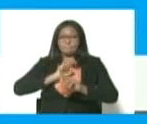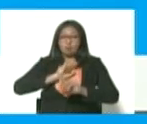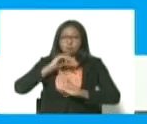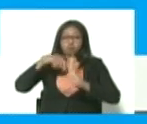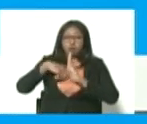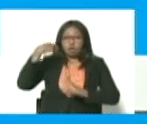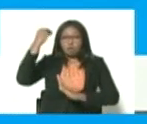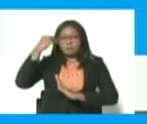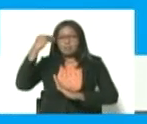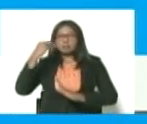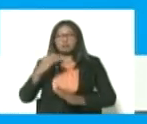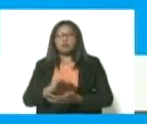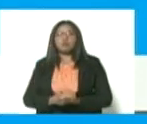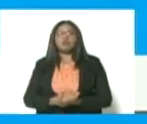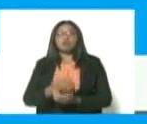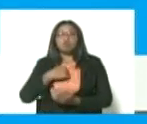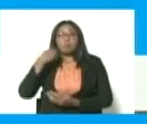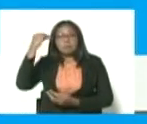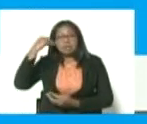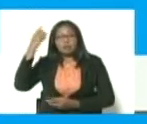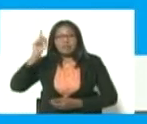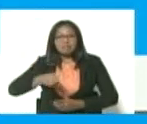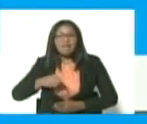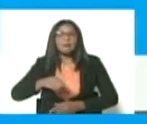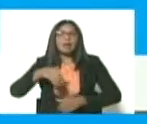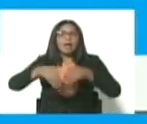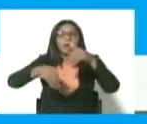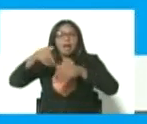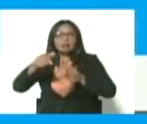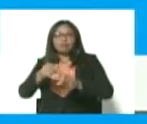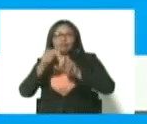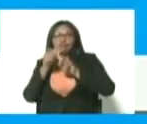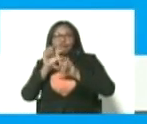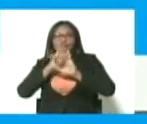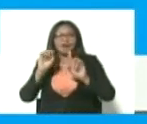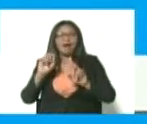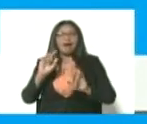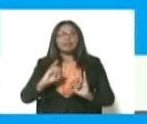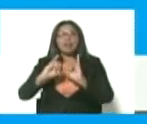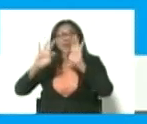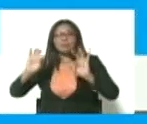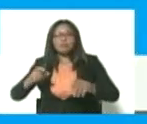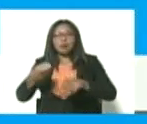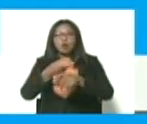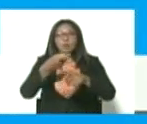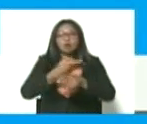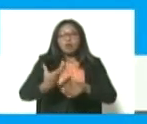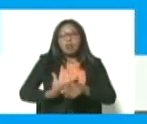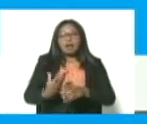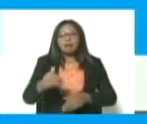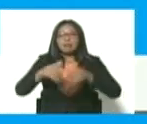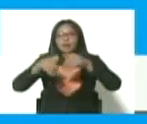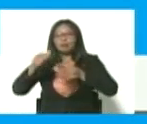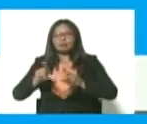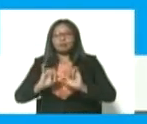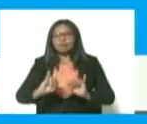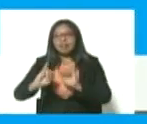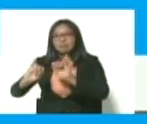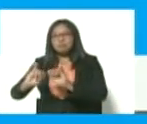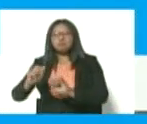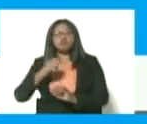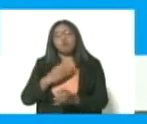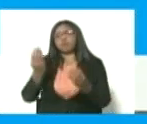sobre la elección unificada de gobernadores, gobernadoras y alcaldes que estoy de acuerdo que se haga unificada.